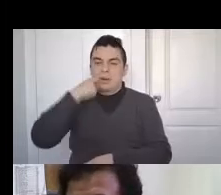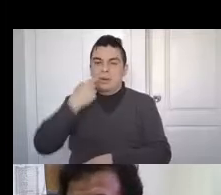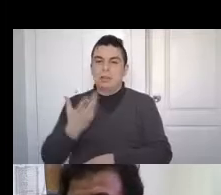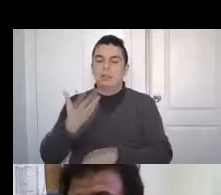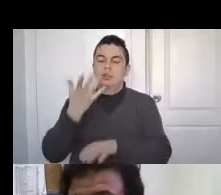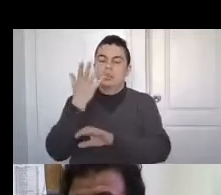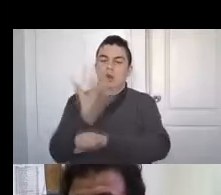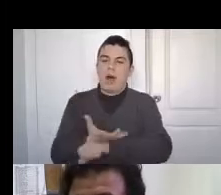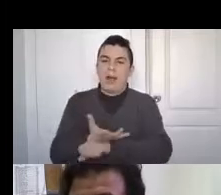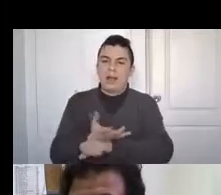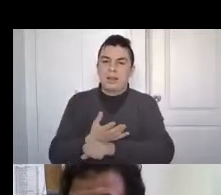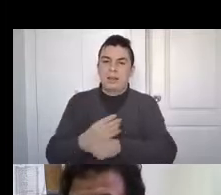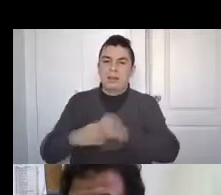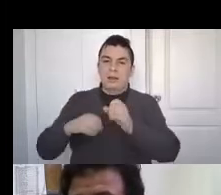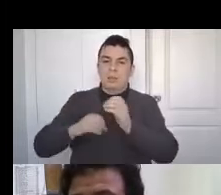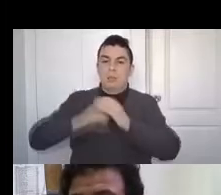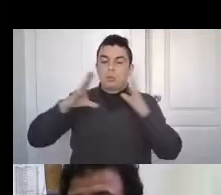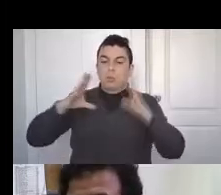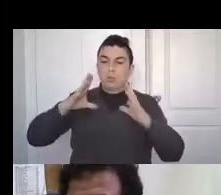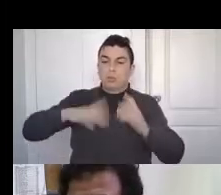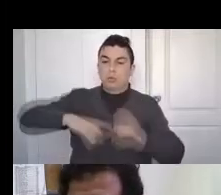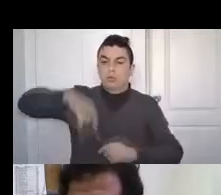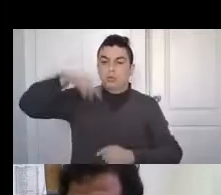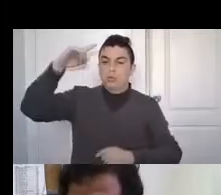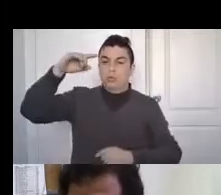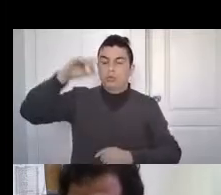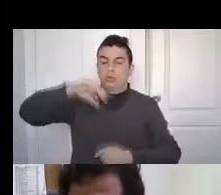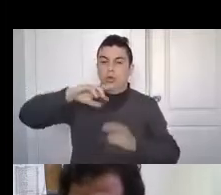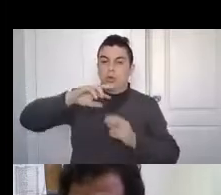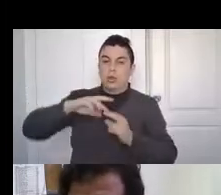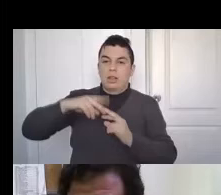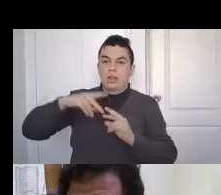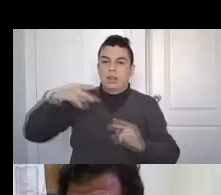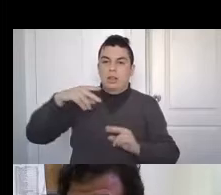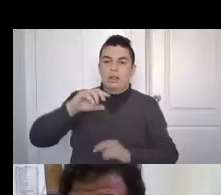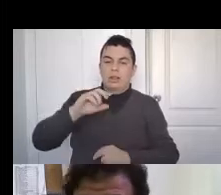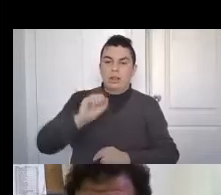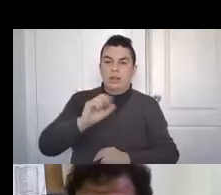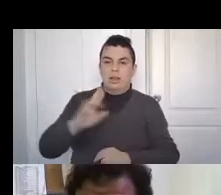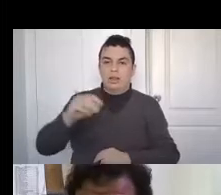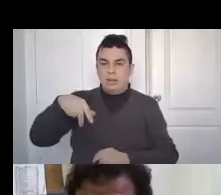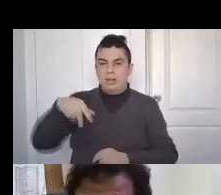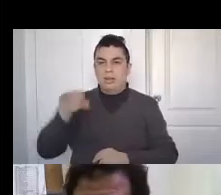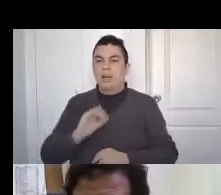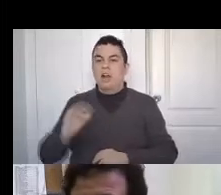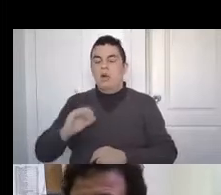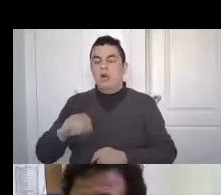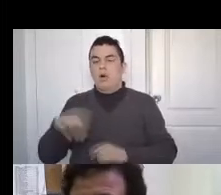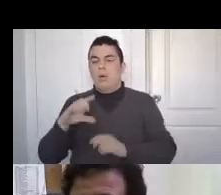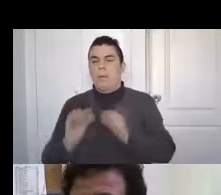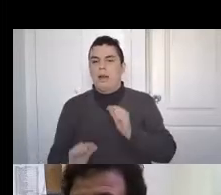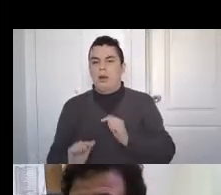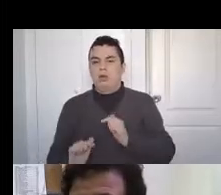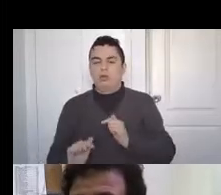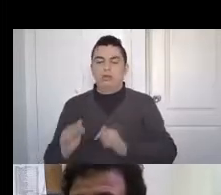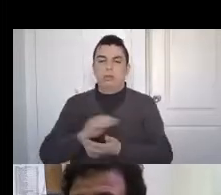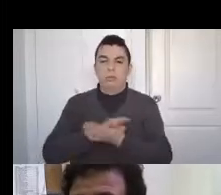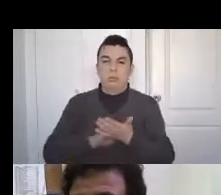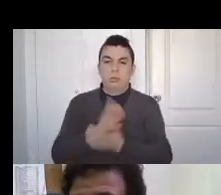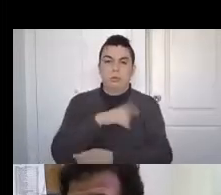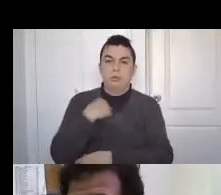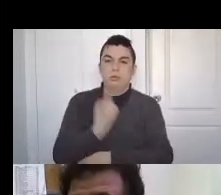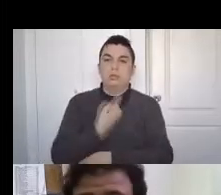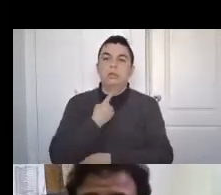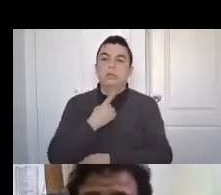hay. Si hay más material genómico o menos material genómico. Pero al fin y al cabo lo que nos interesa hoy día es que si es positivo